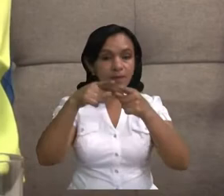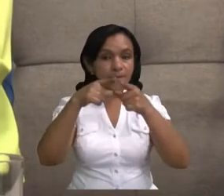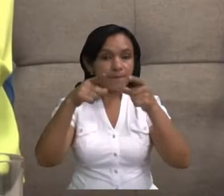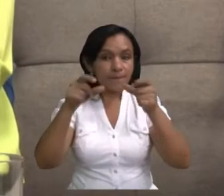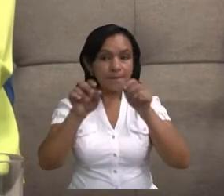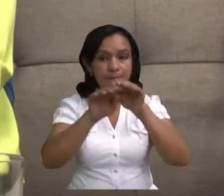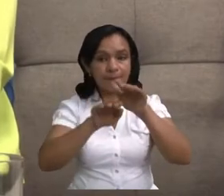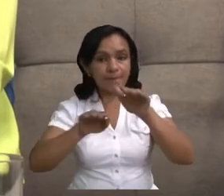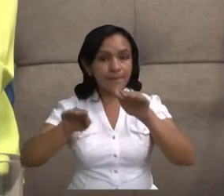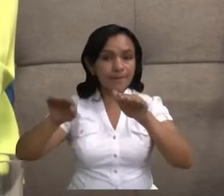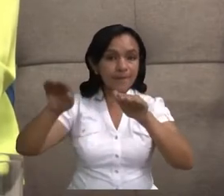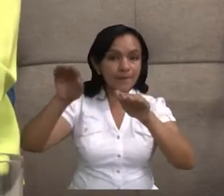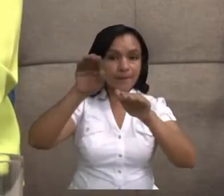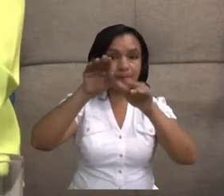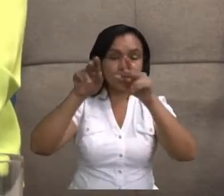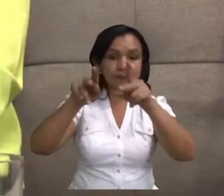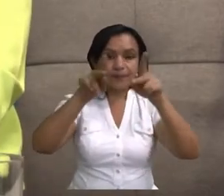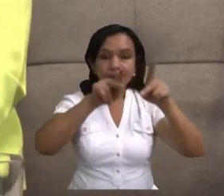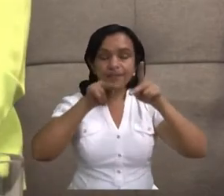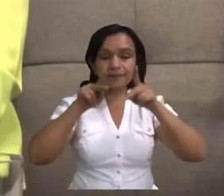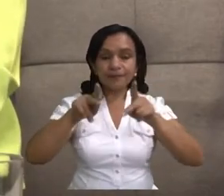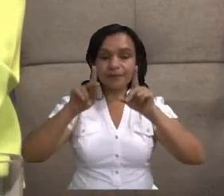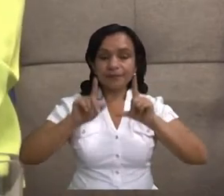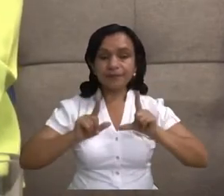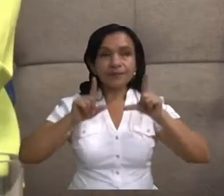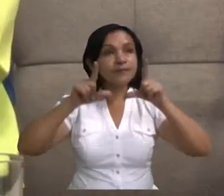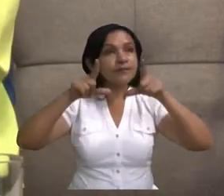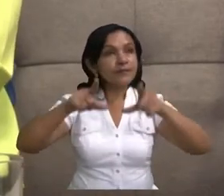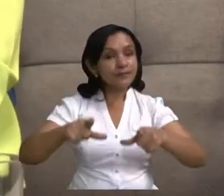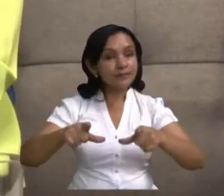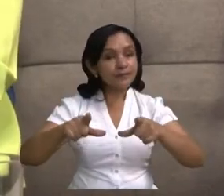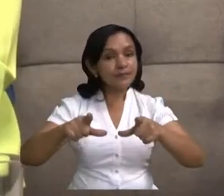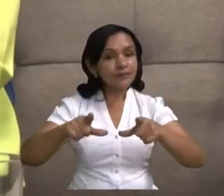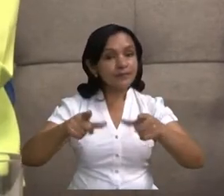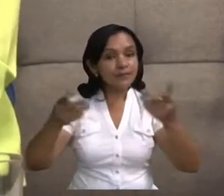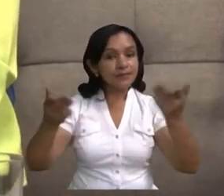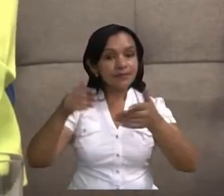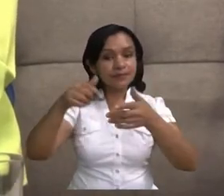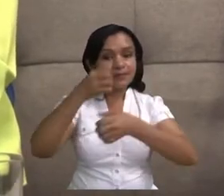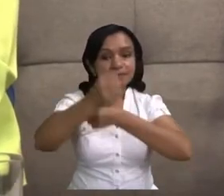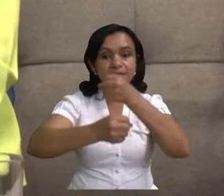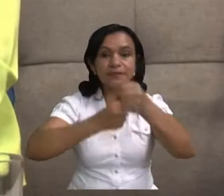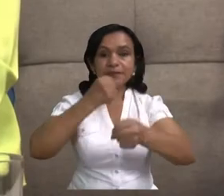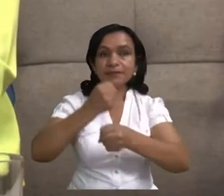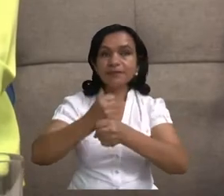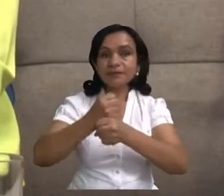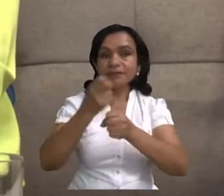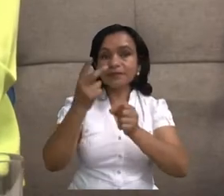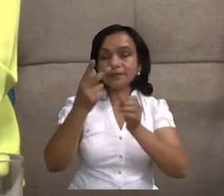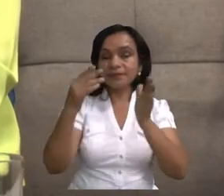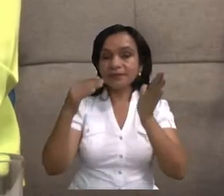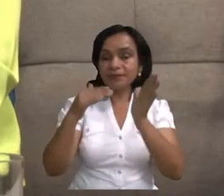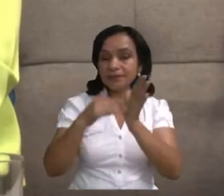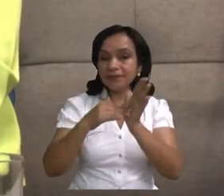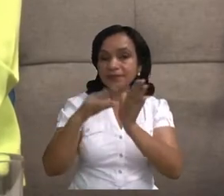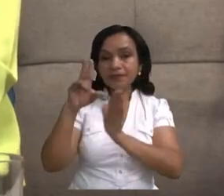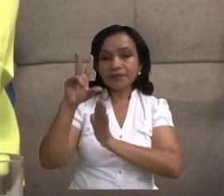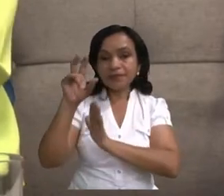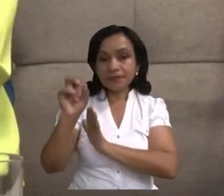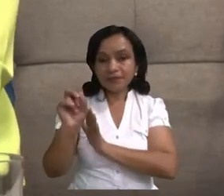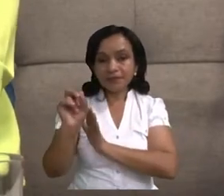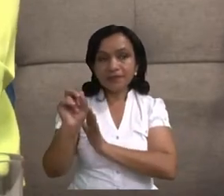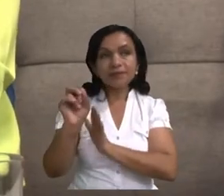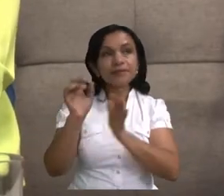mayor cantidad de demanda en la prematrícula. Para este año pues hemos tenido una matrícula